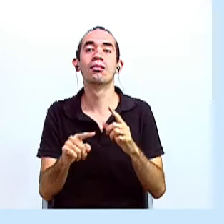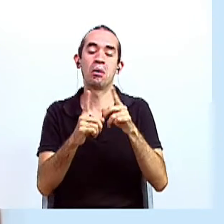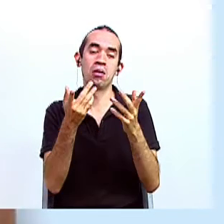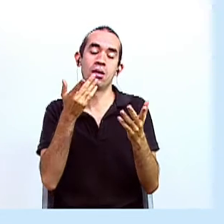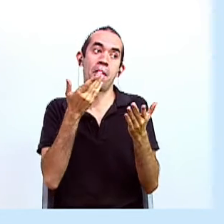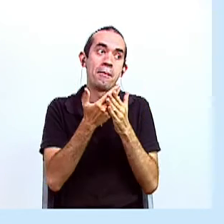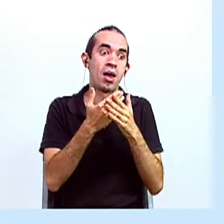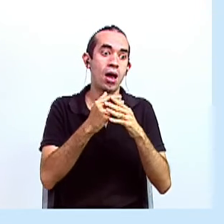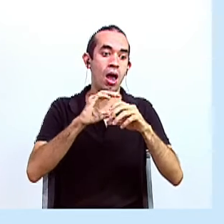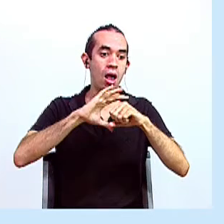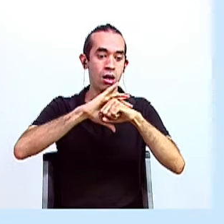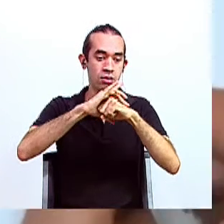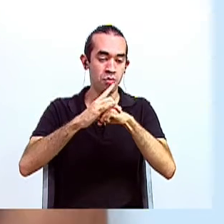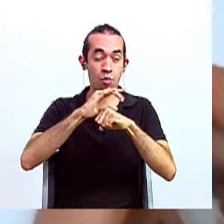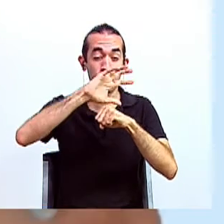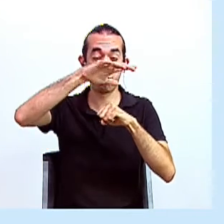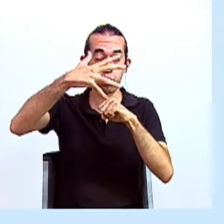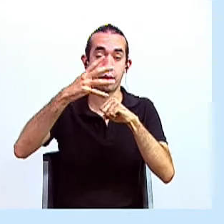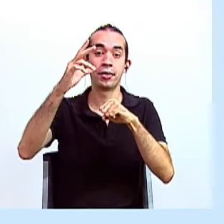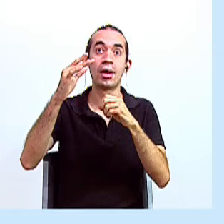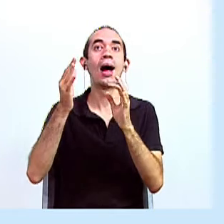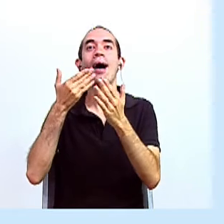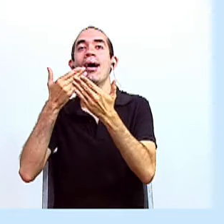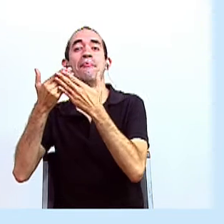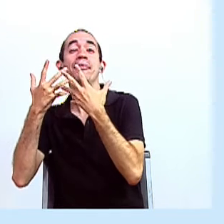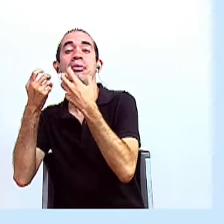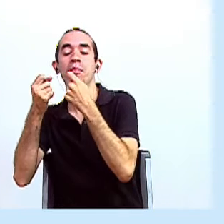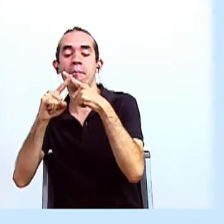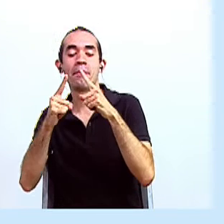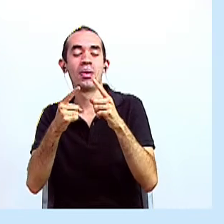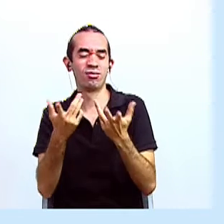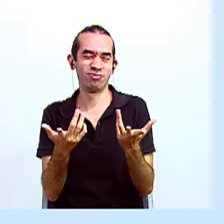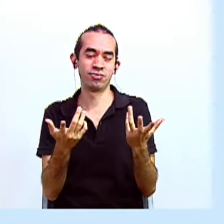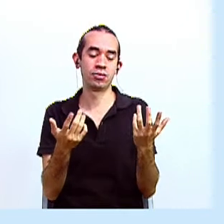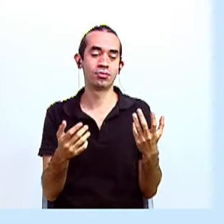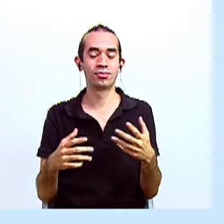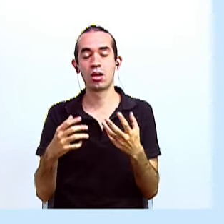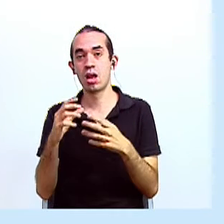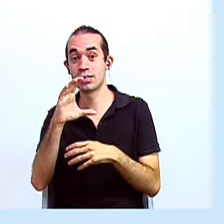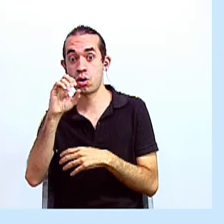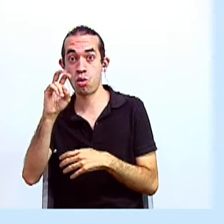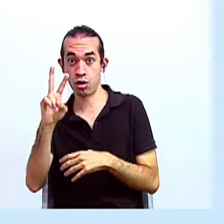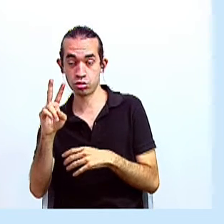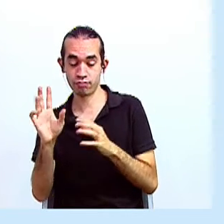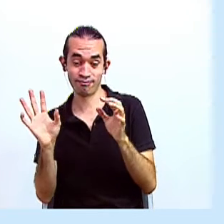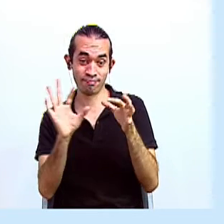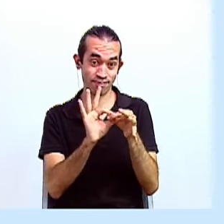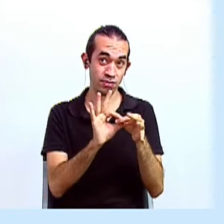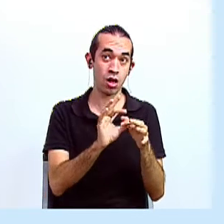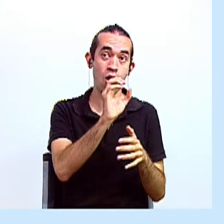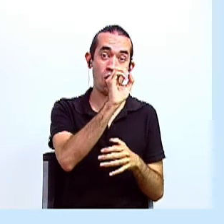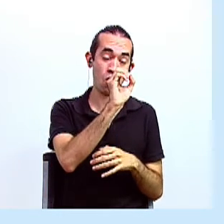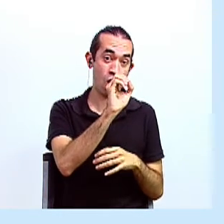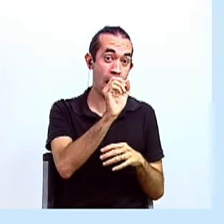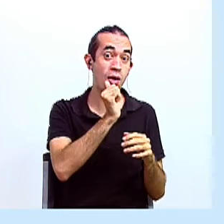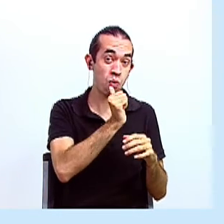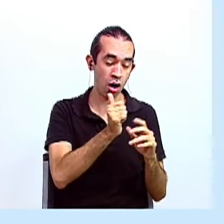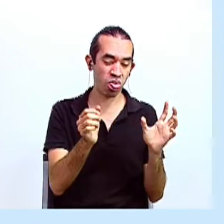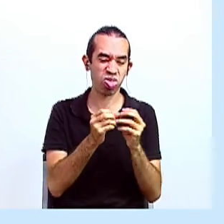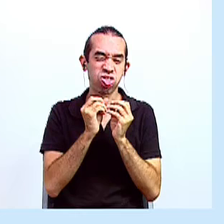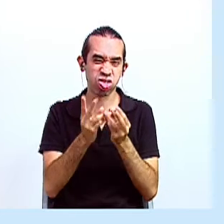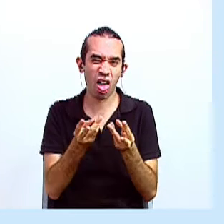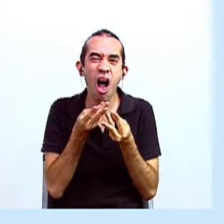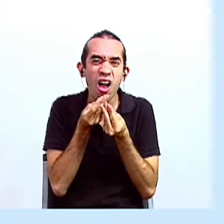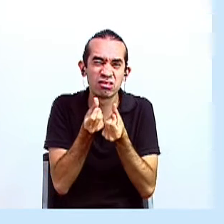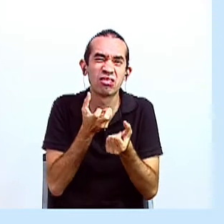disuelve en el océano y provoca un aumento en la acidez al combinarse con el agua. A causa de esto, el agua de mar se vuelve corrosiva para